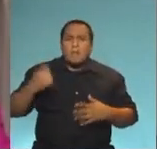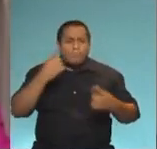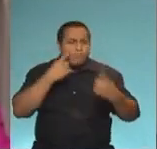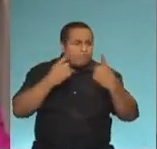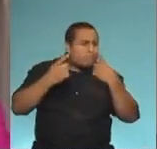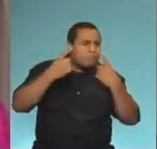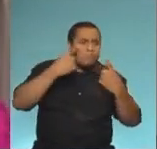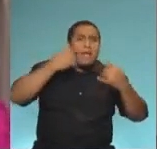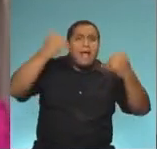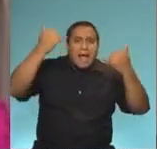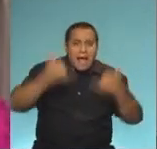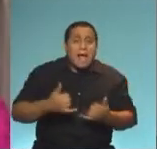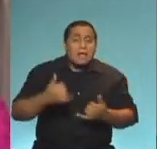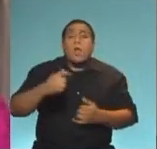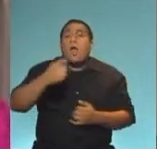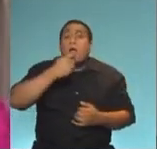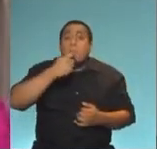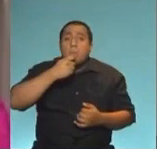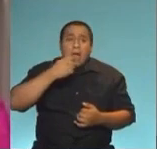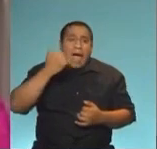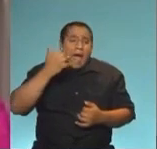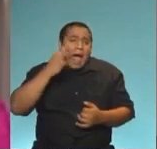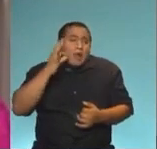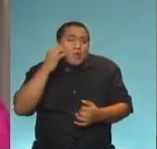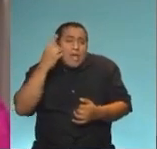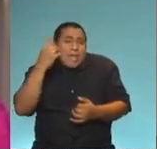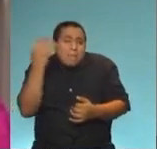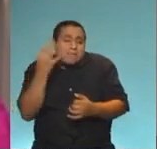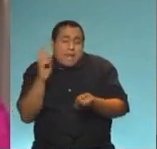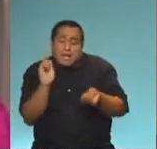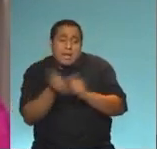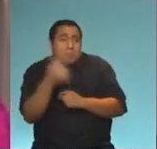de que seguramente si hay algo particular nos vamos a enterar y